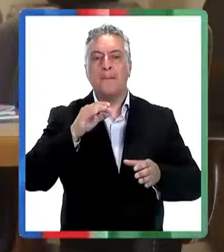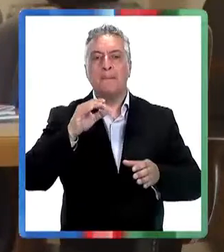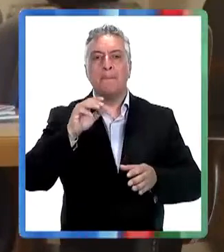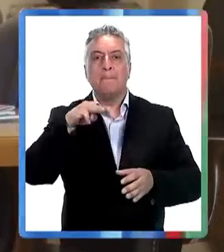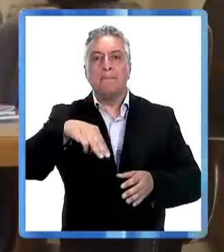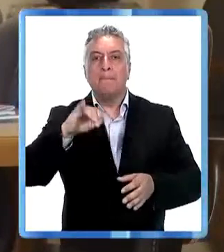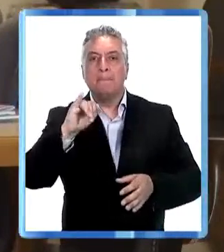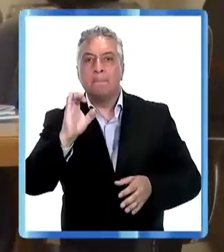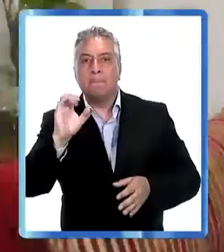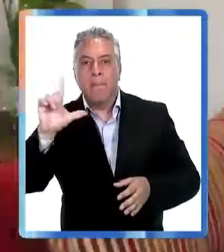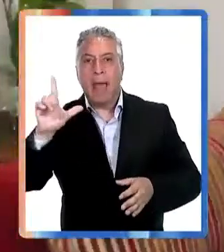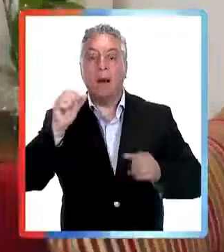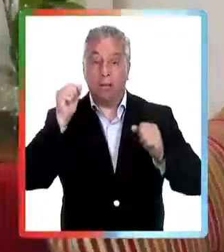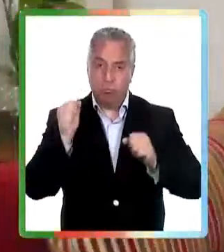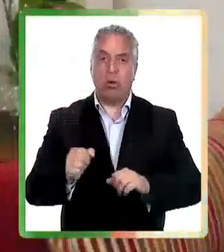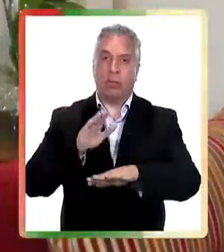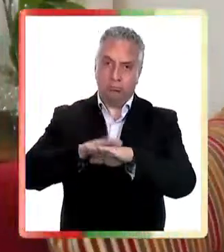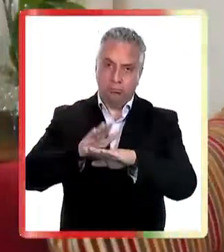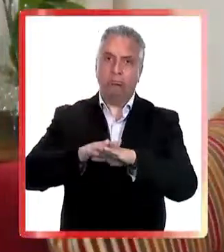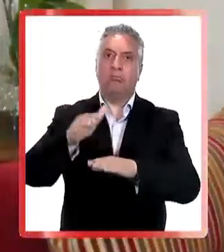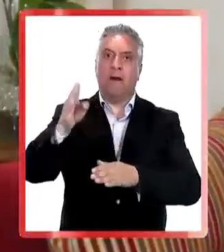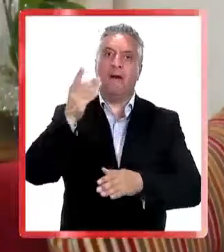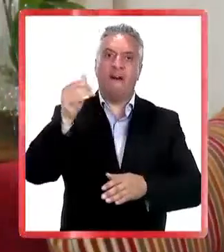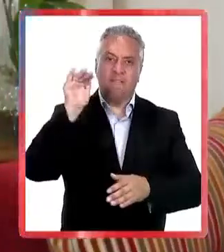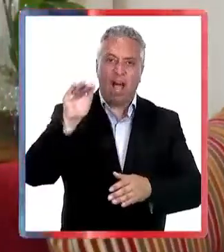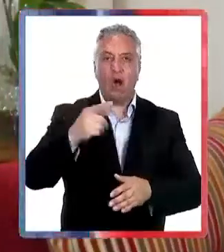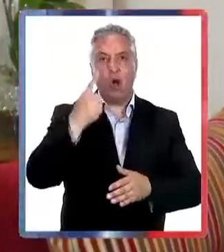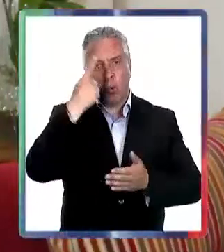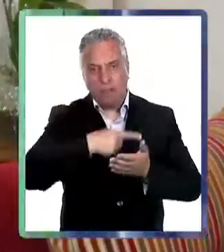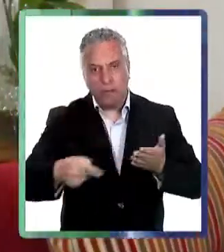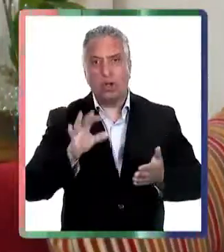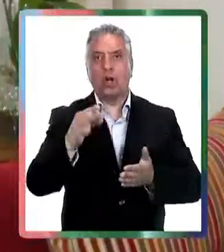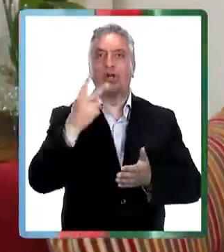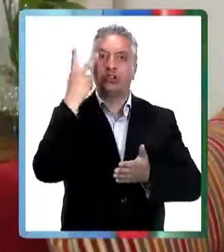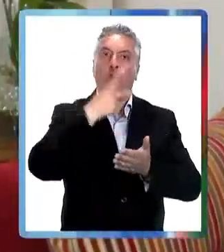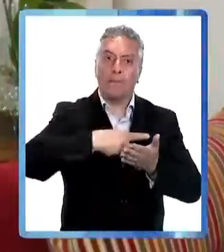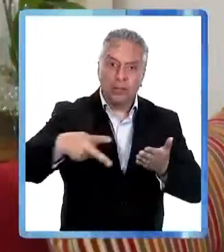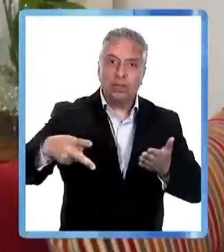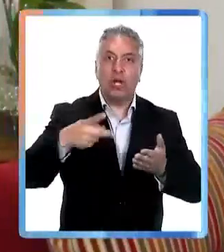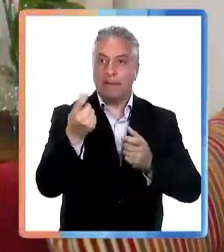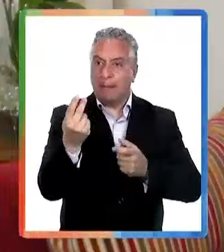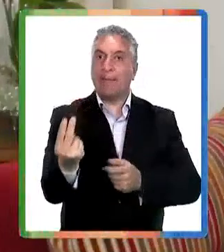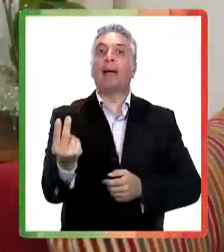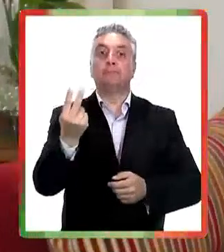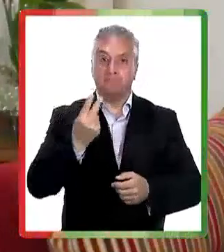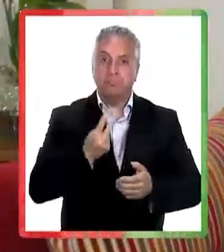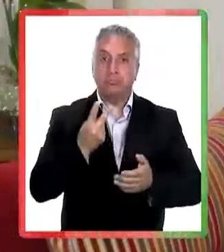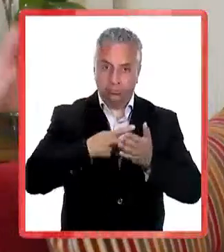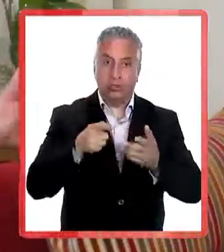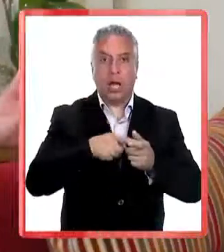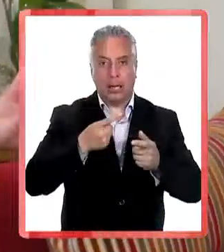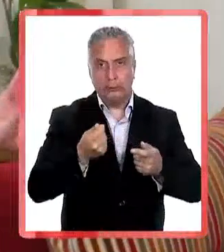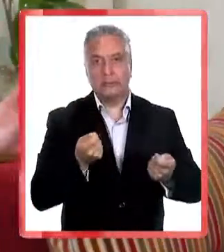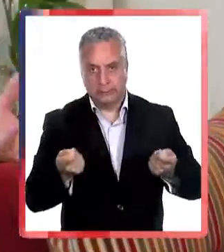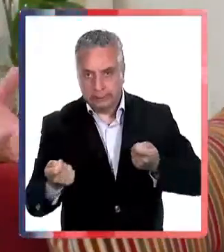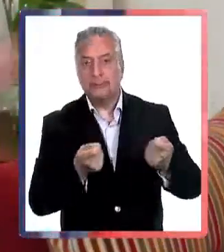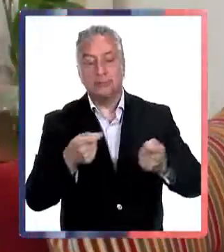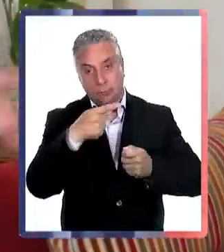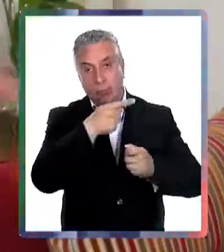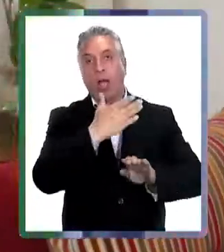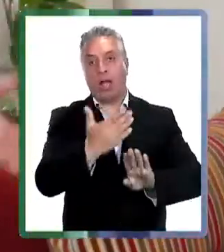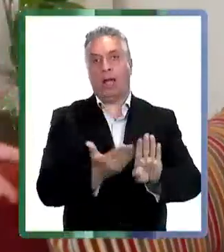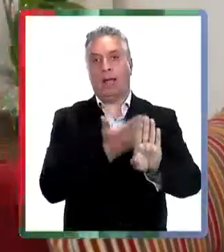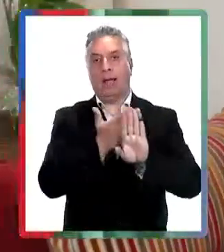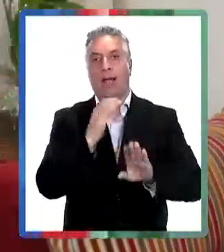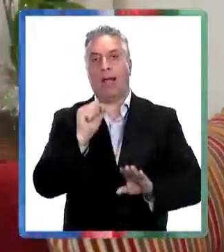yo, puede ir al banco y pedir un préstamo de 1 millón de pesos, 2 millones de pesos como un capital inicial y contar con el